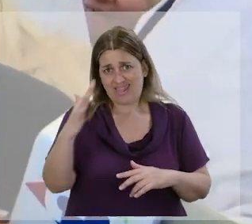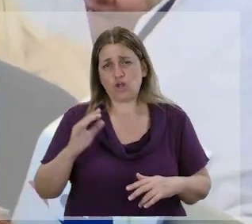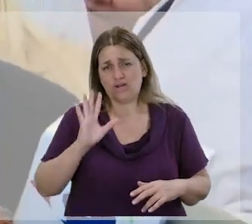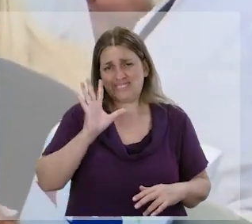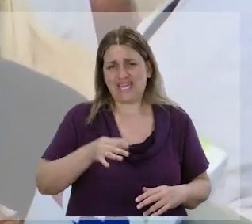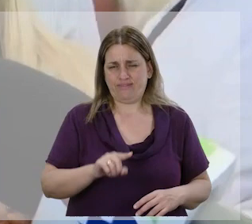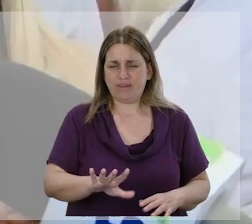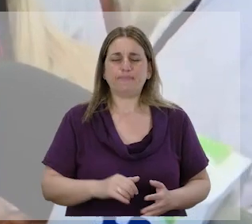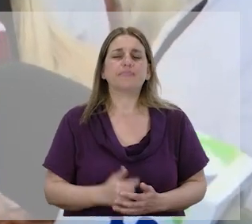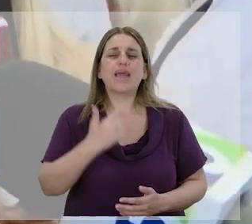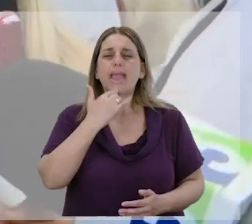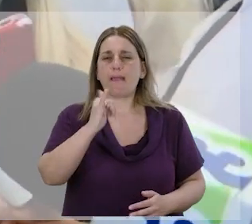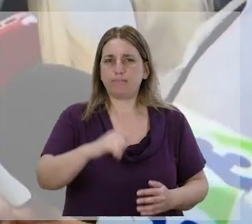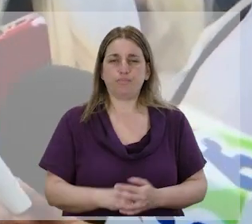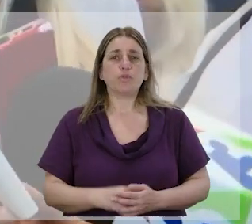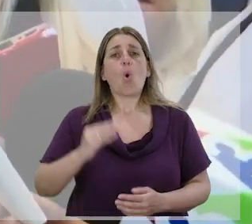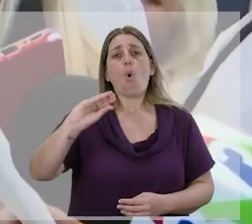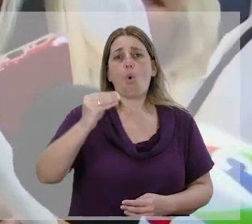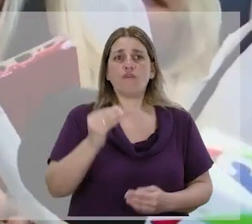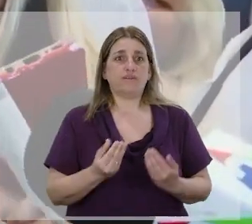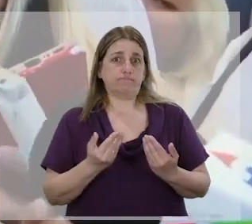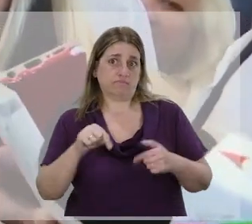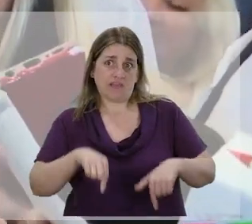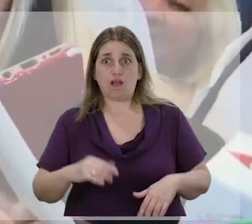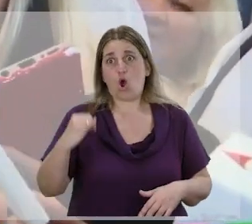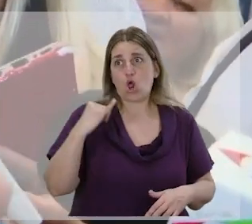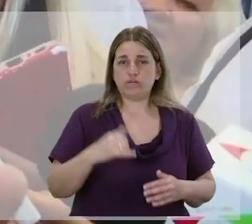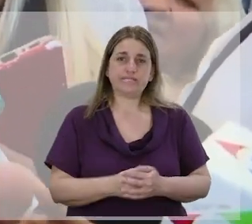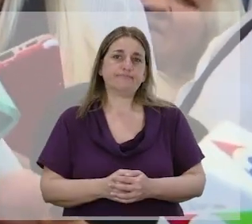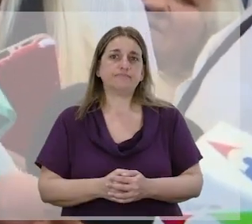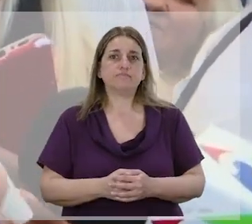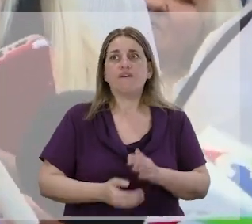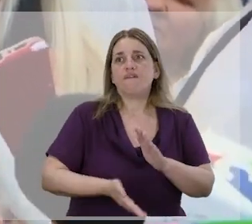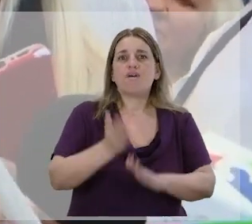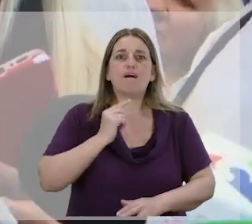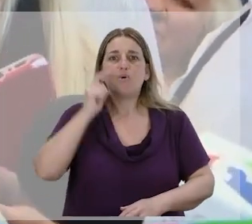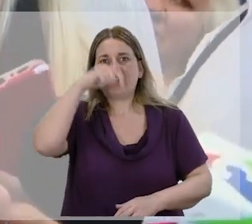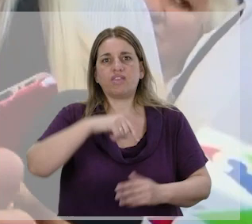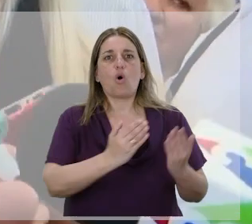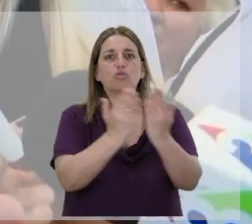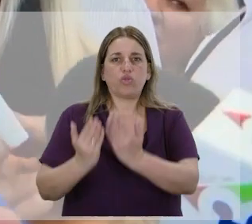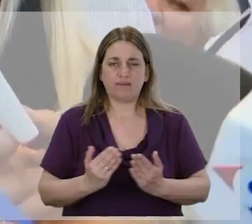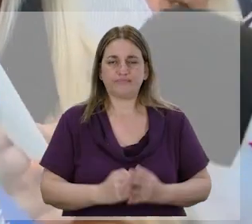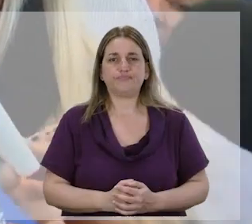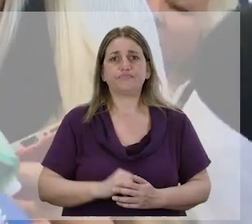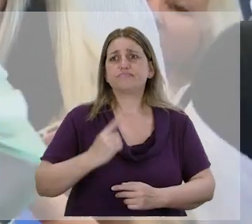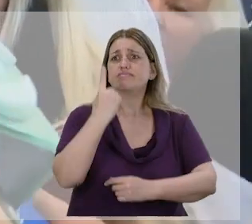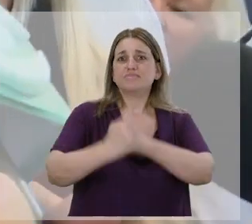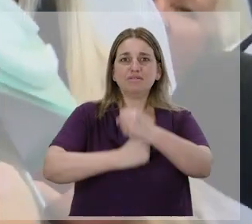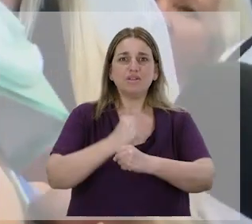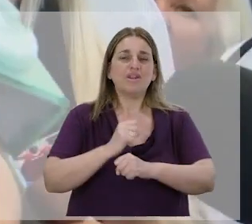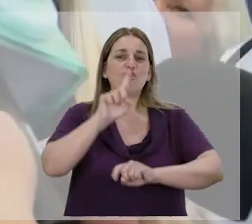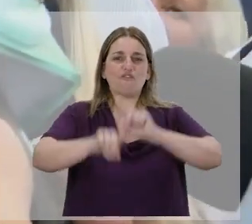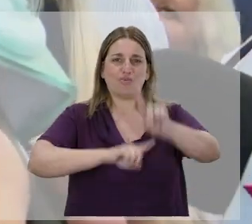ley? Y ustedes que son del interior lo van a entender. Miren este ejemplo. Un chiquilín que arrancaba de Nueva Palmira a